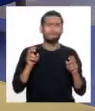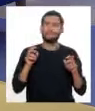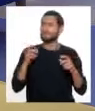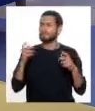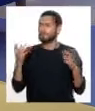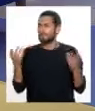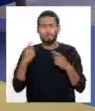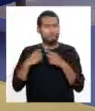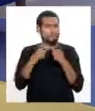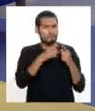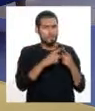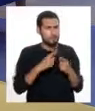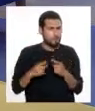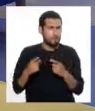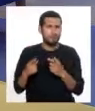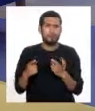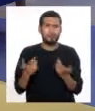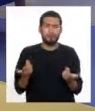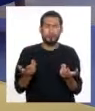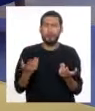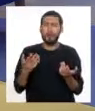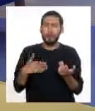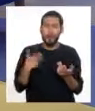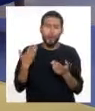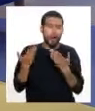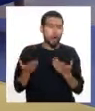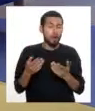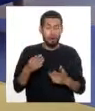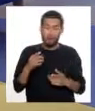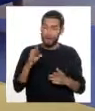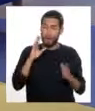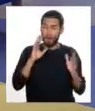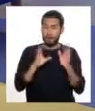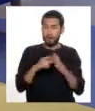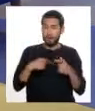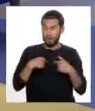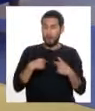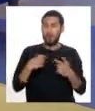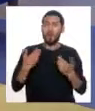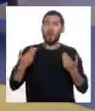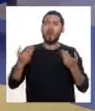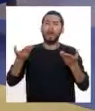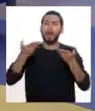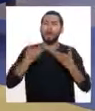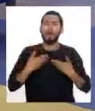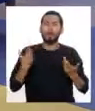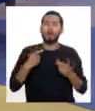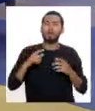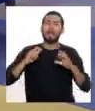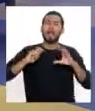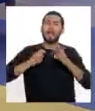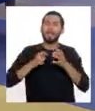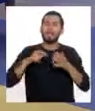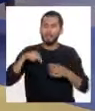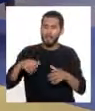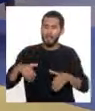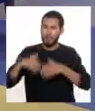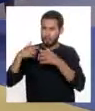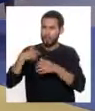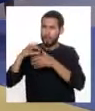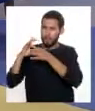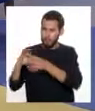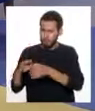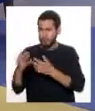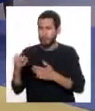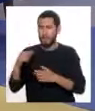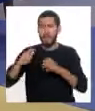diferentes casos, ¿no?, que se puede hacer. En mi caso, por decir, yo tengo lo que es beneficiaria del taller del tambo que pertenece, ¿no?